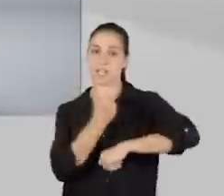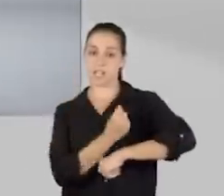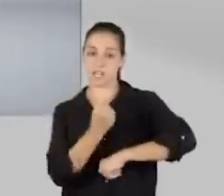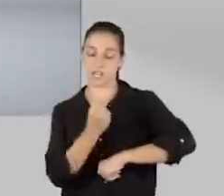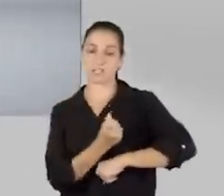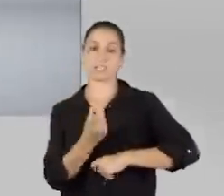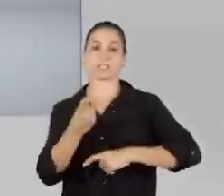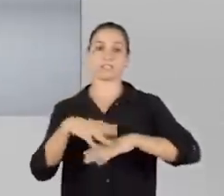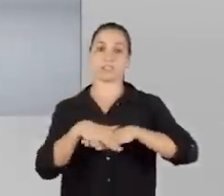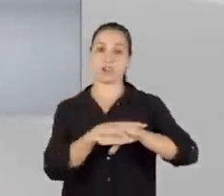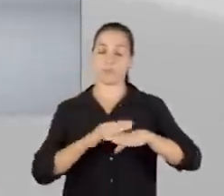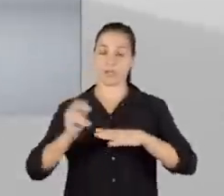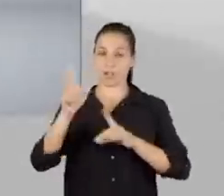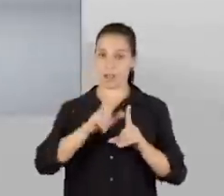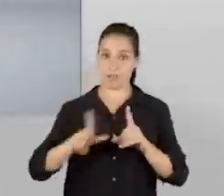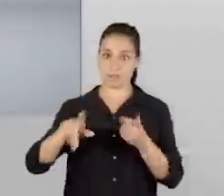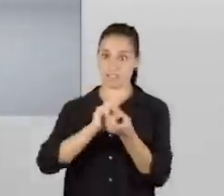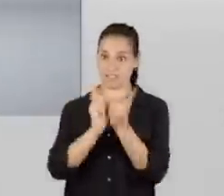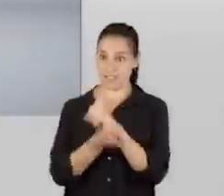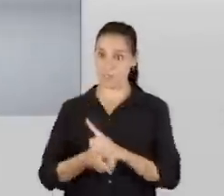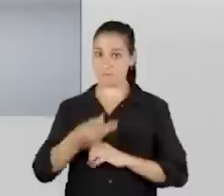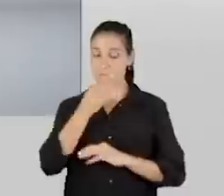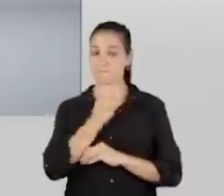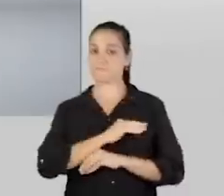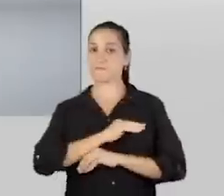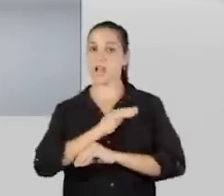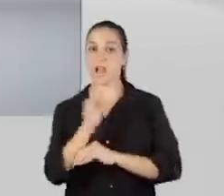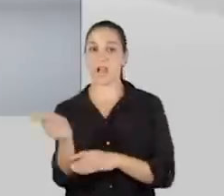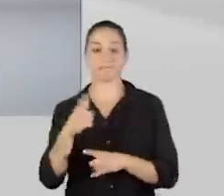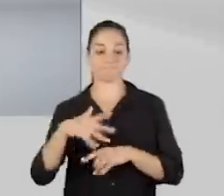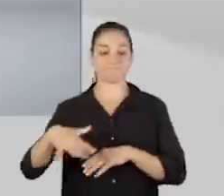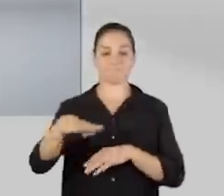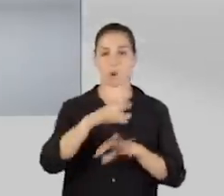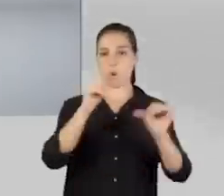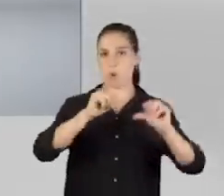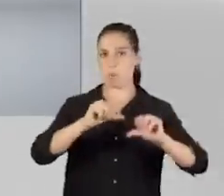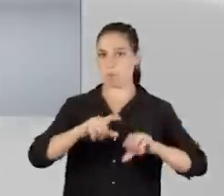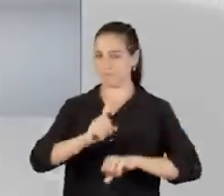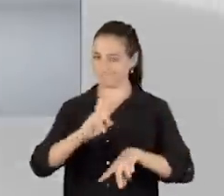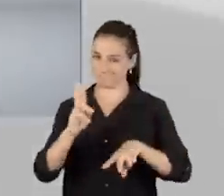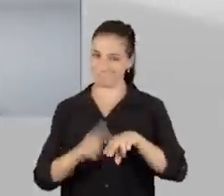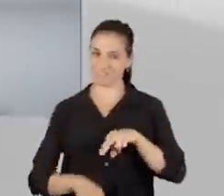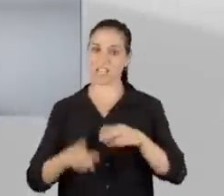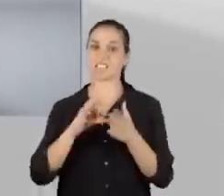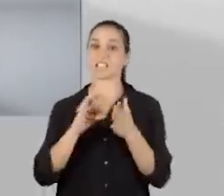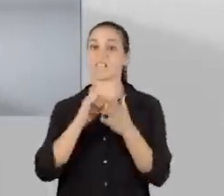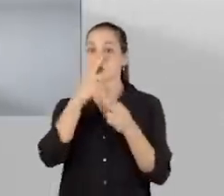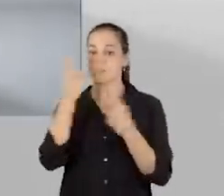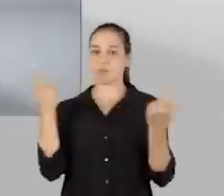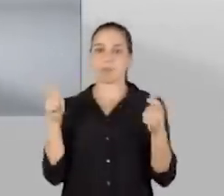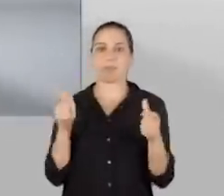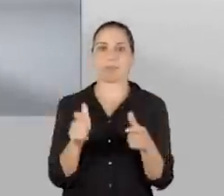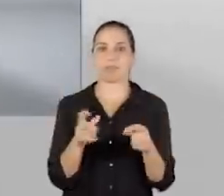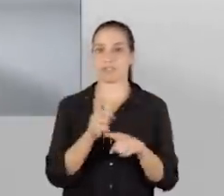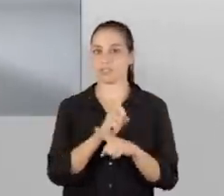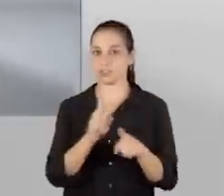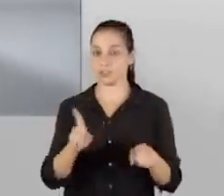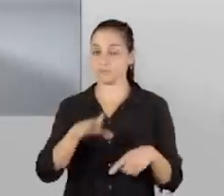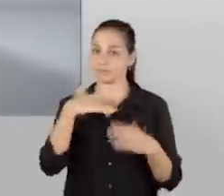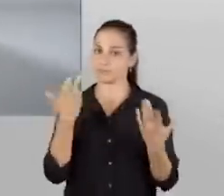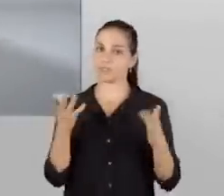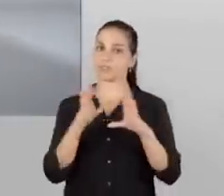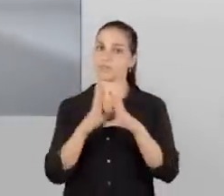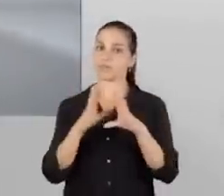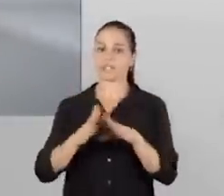barrios no se sigan deteriorados deteriorando que los servicios públicos no se deterioren y para eso la comunidad de Madrid hay que gestionar